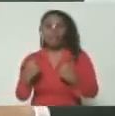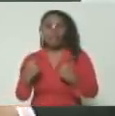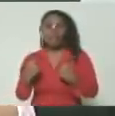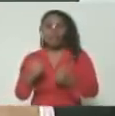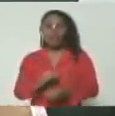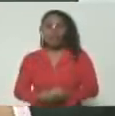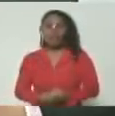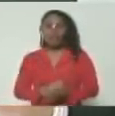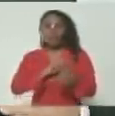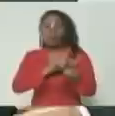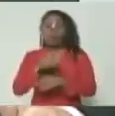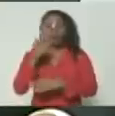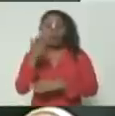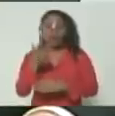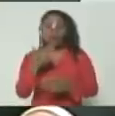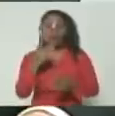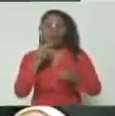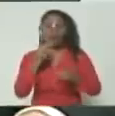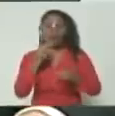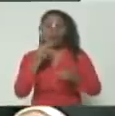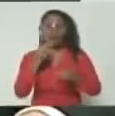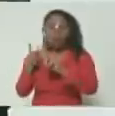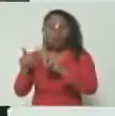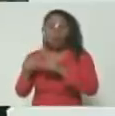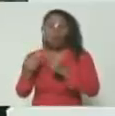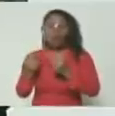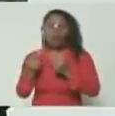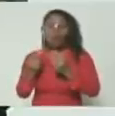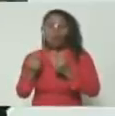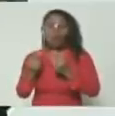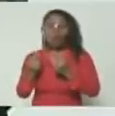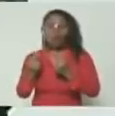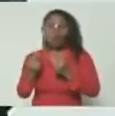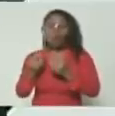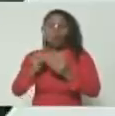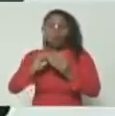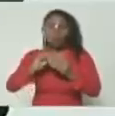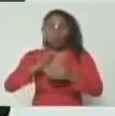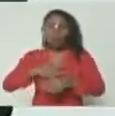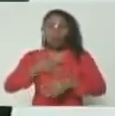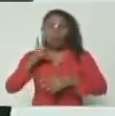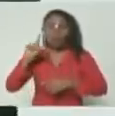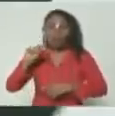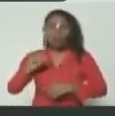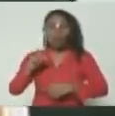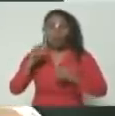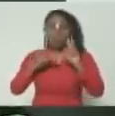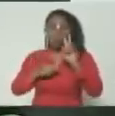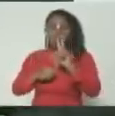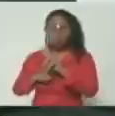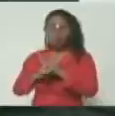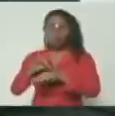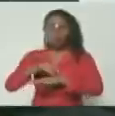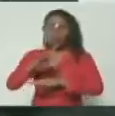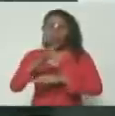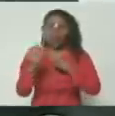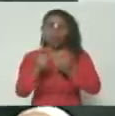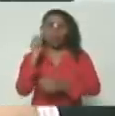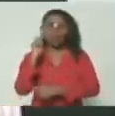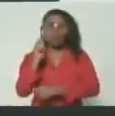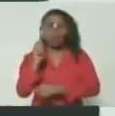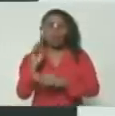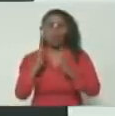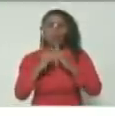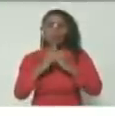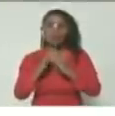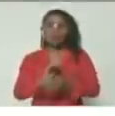ese plan que usted ha hecho 7+7, tal. Costos se pueden abaratar. Véalo. Se lo dejo, presidente, como tareas para el hogar.